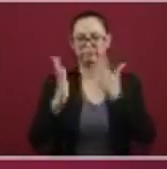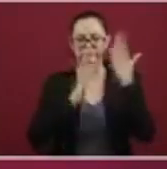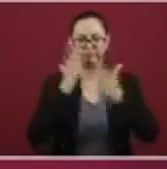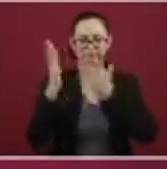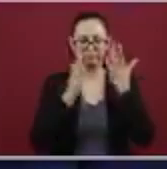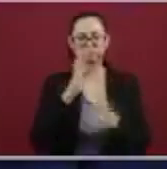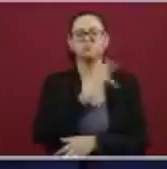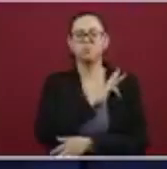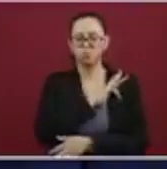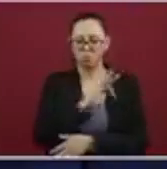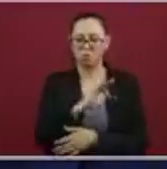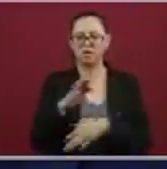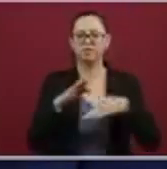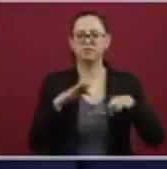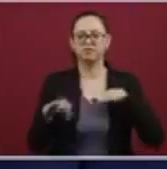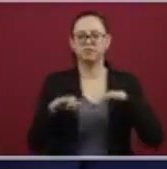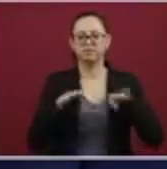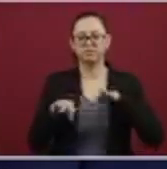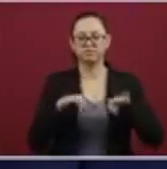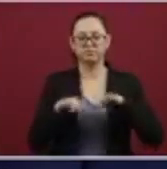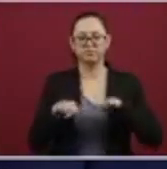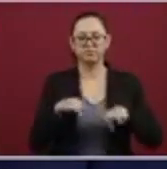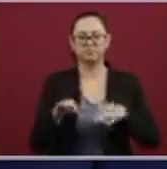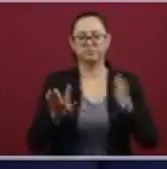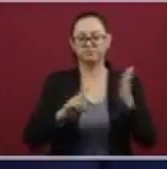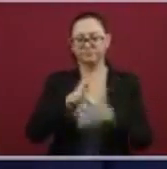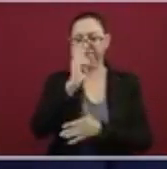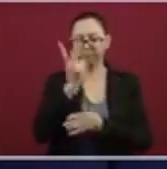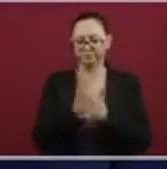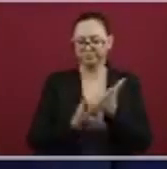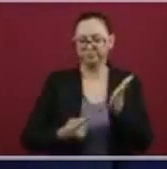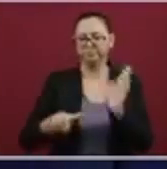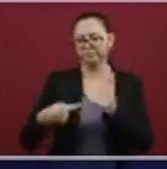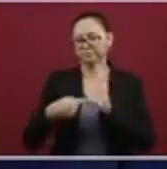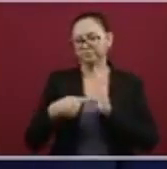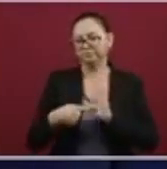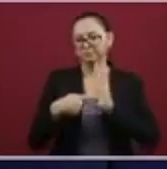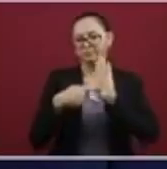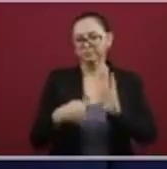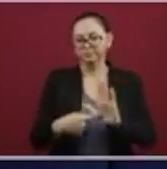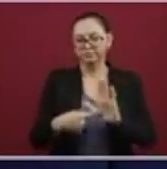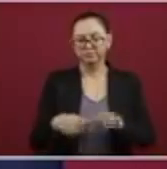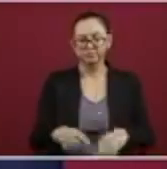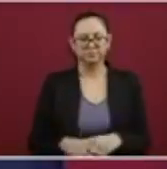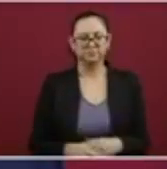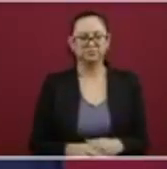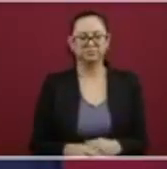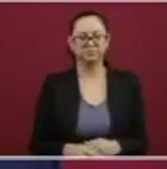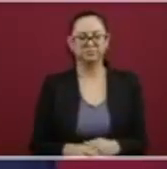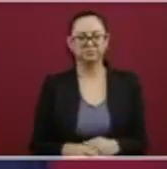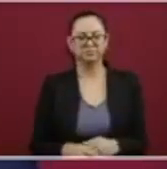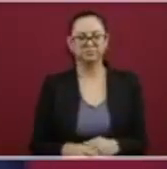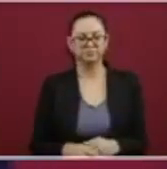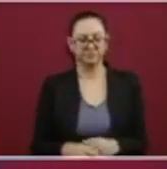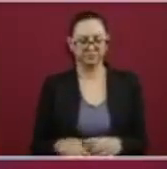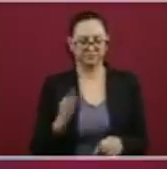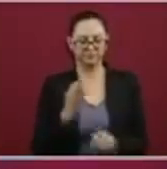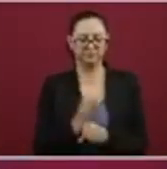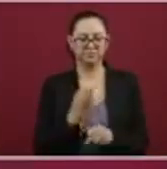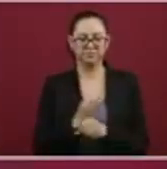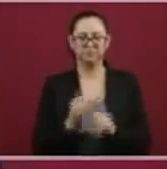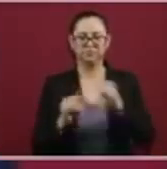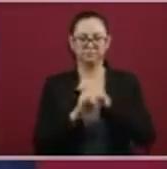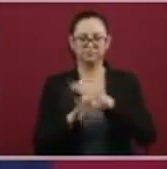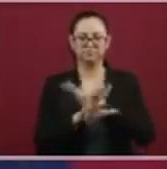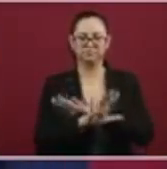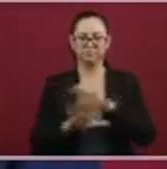trabajar. Por eso este programa, y vamos a informar Luisa